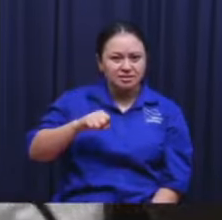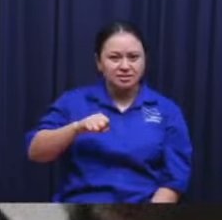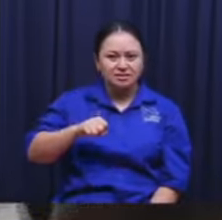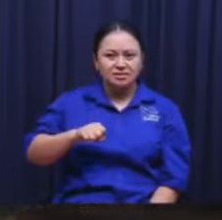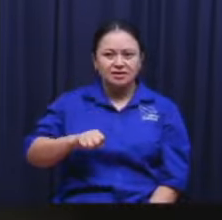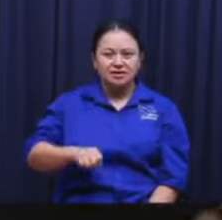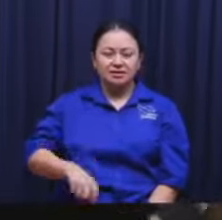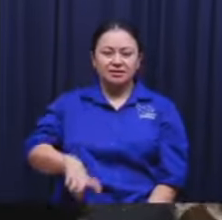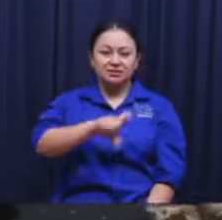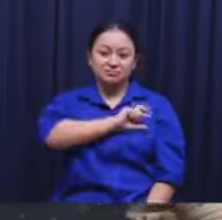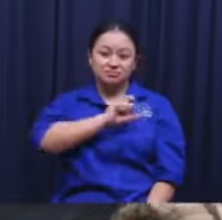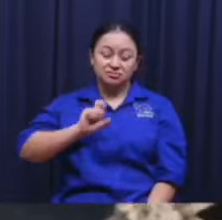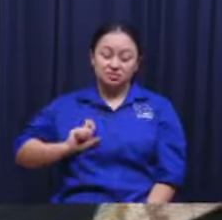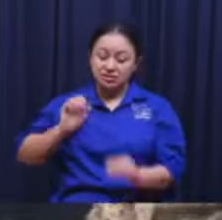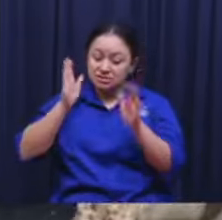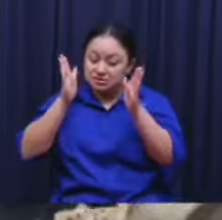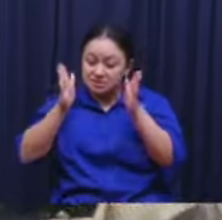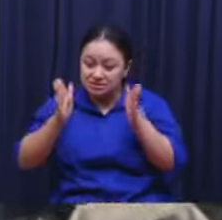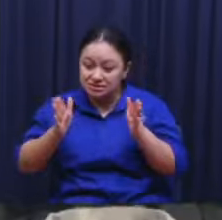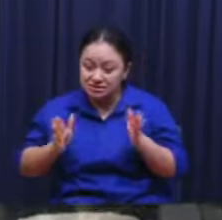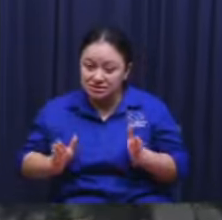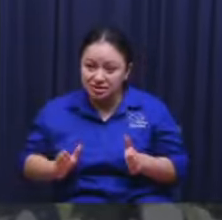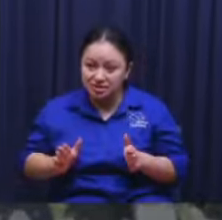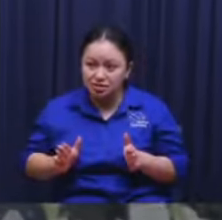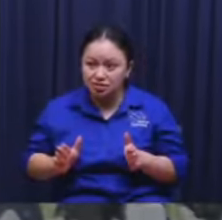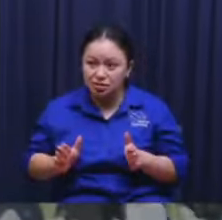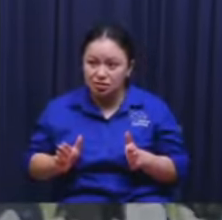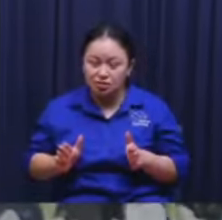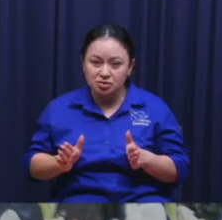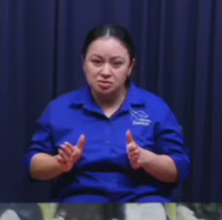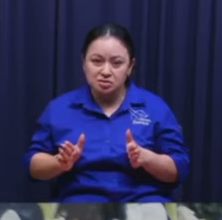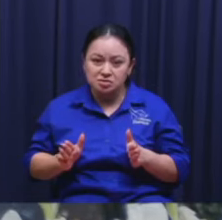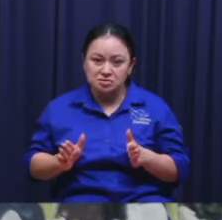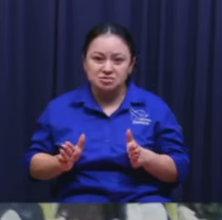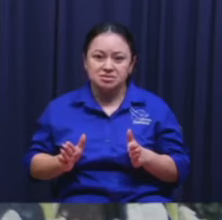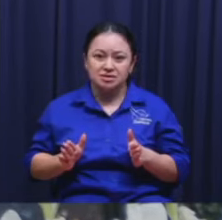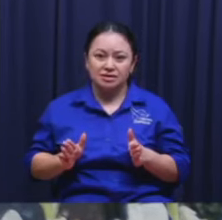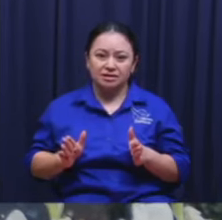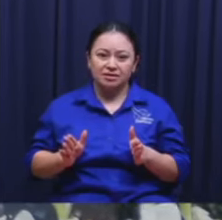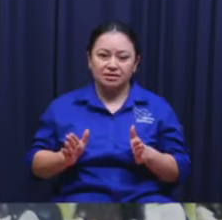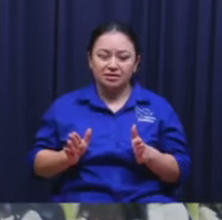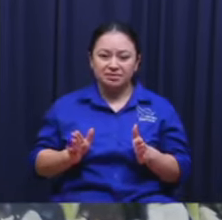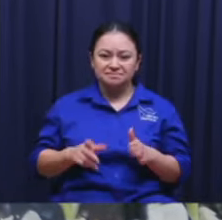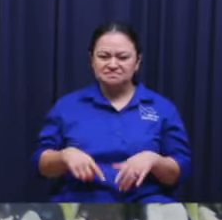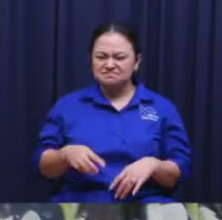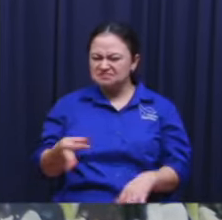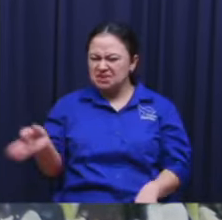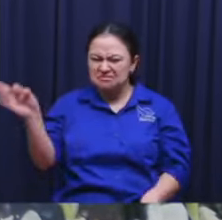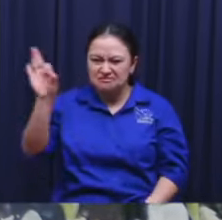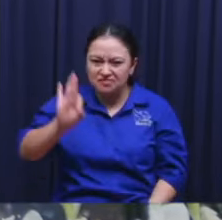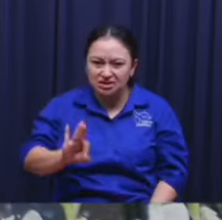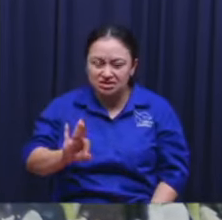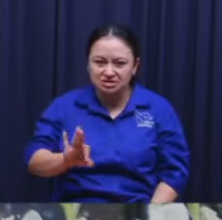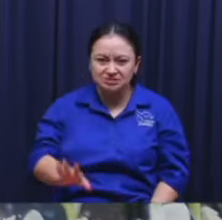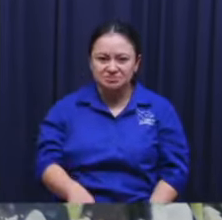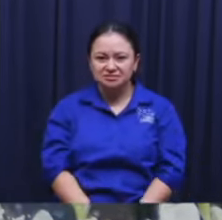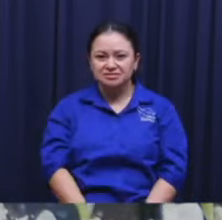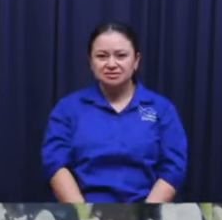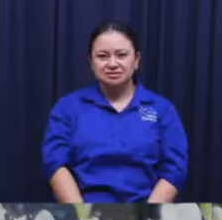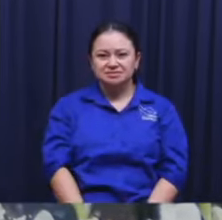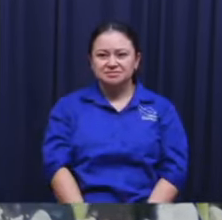Esos grillos. ¿Nunca lo ha atormentado a usted un grillo en la noche? Que usted se quiere dormir, el grillo.